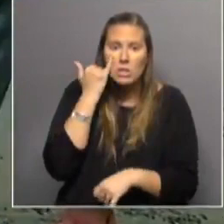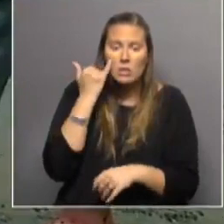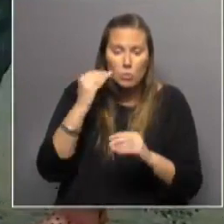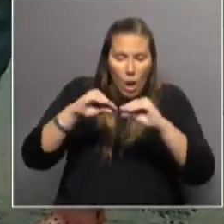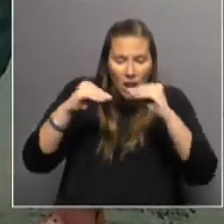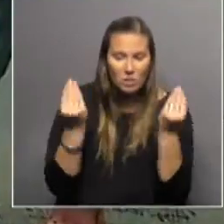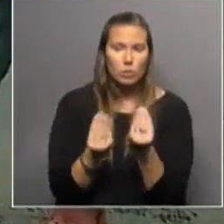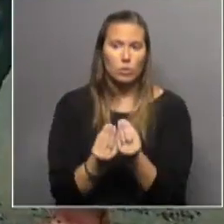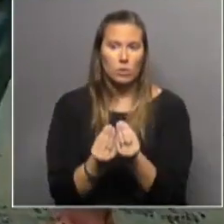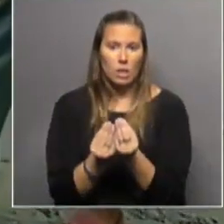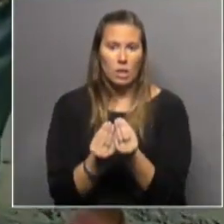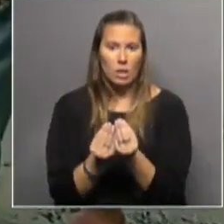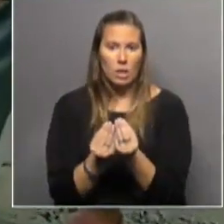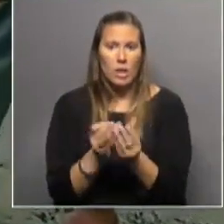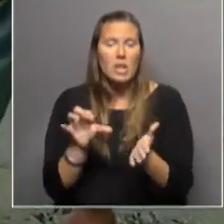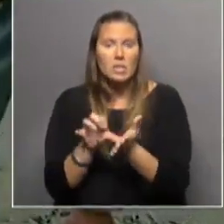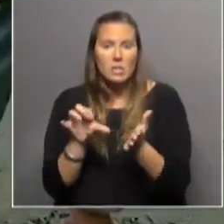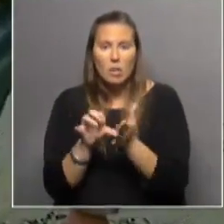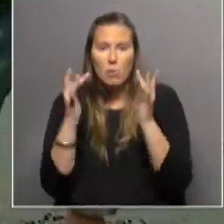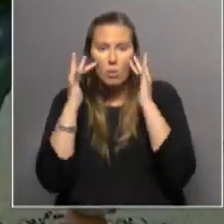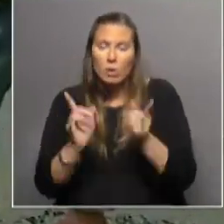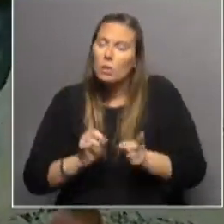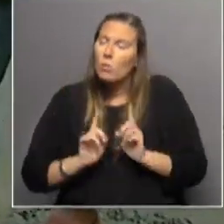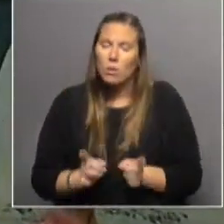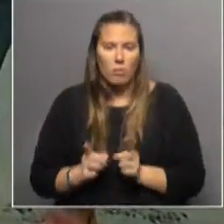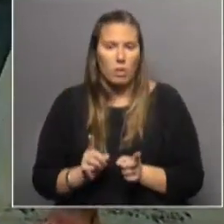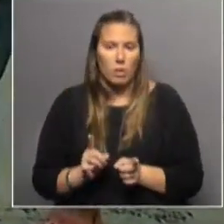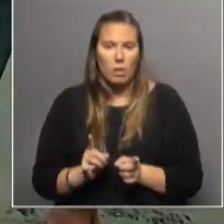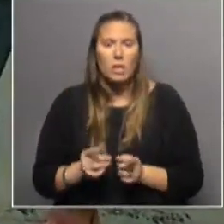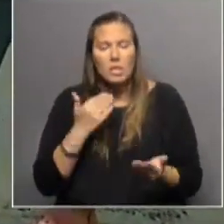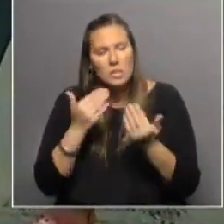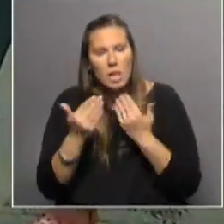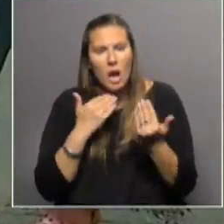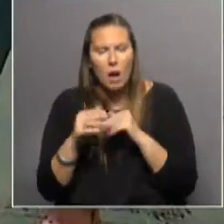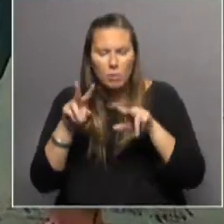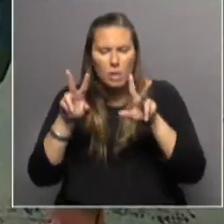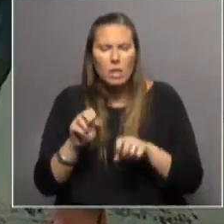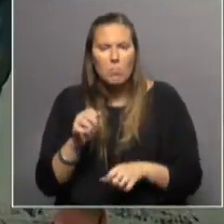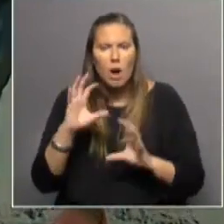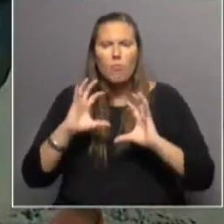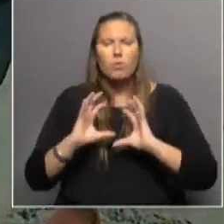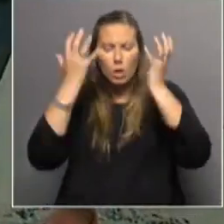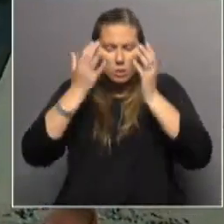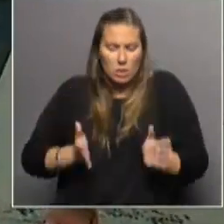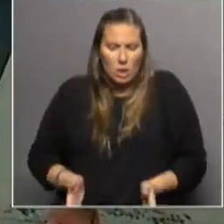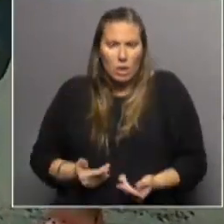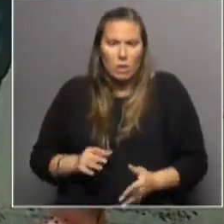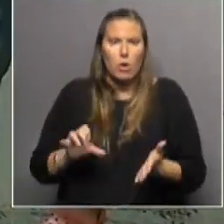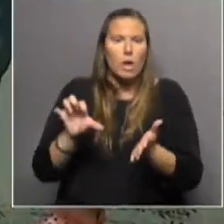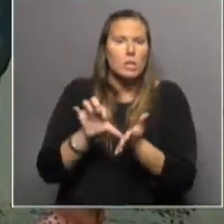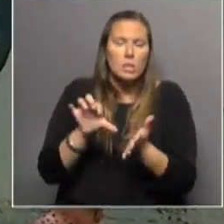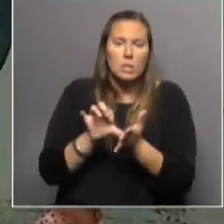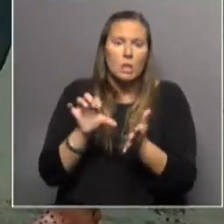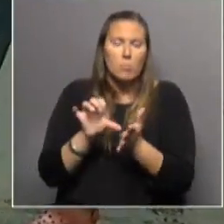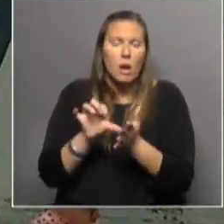es central en todo el sistema educativo y que se hable de los temas de la violencia basada en género en todo el sistema